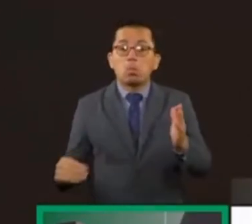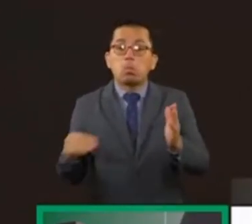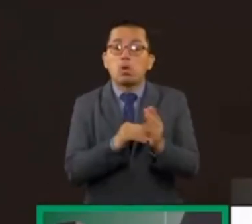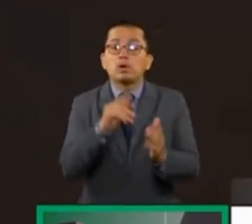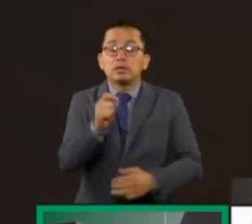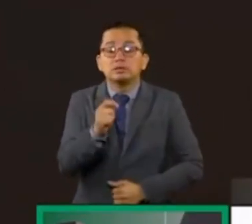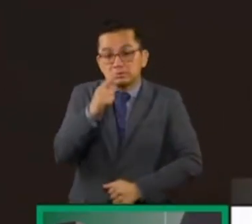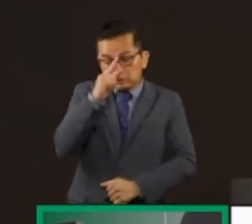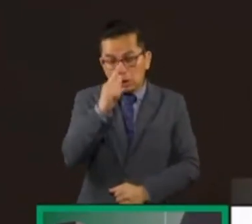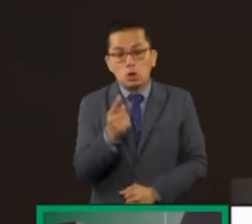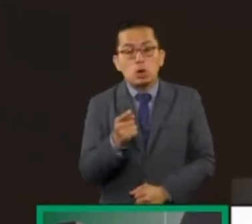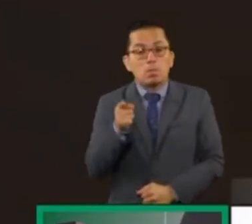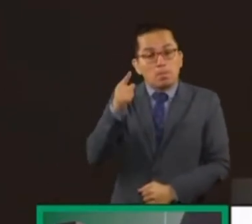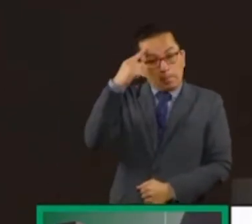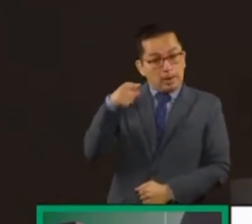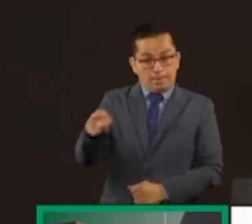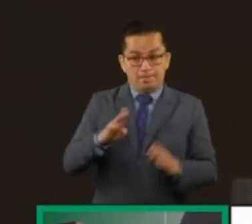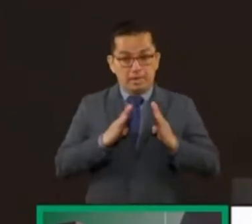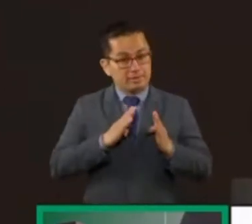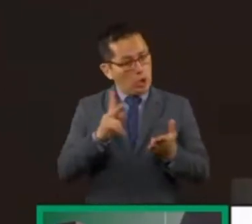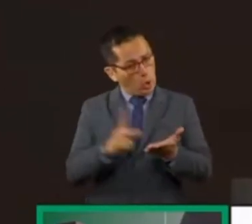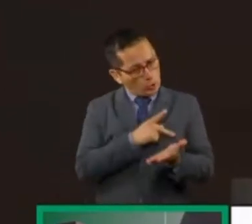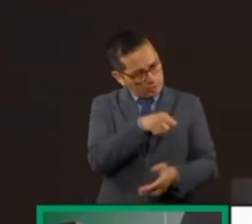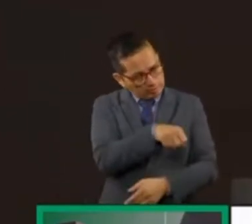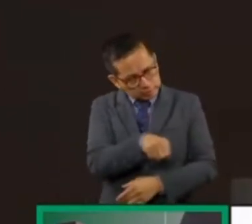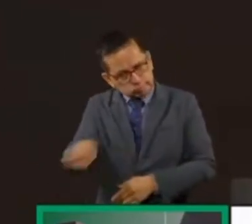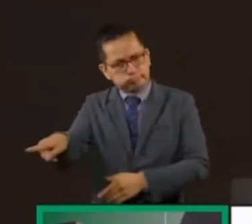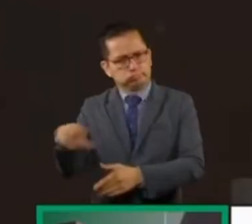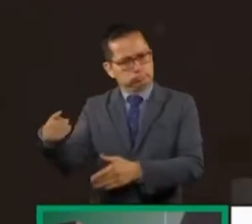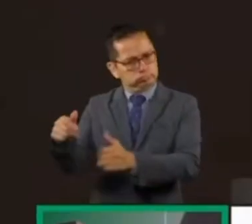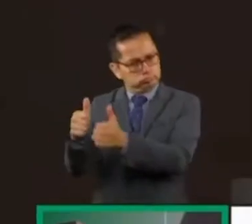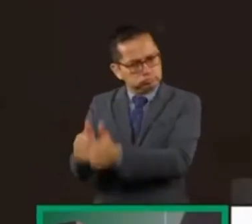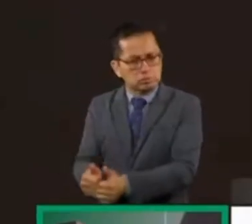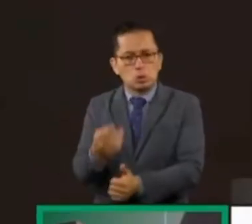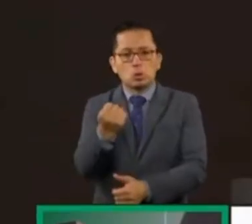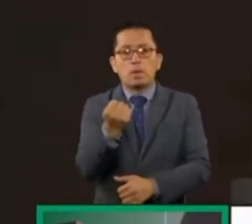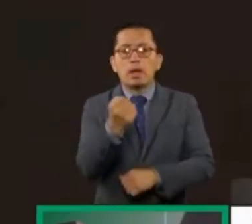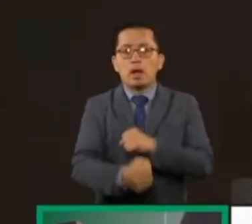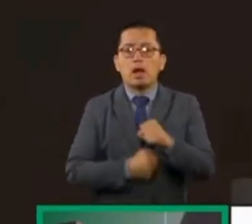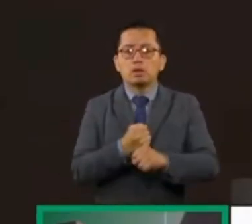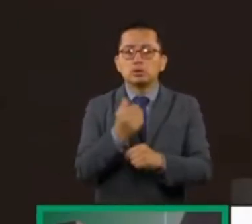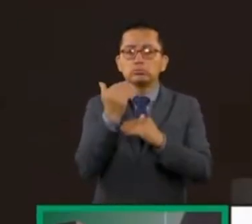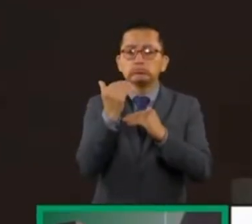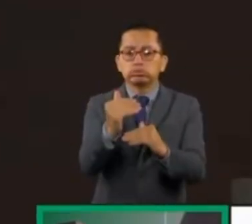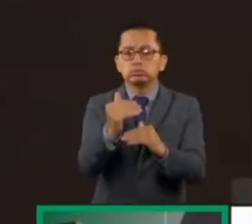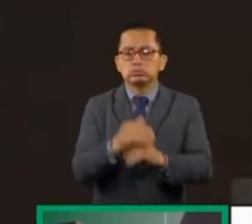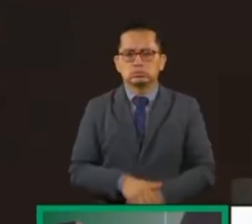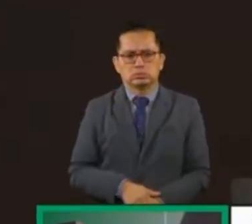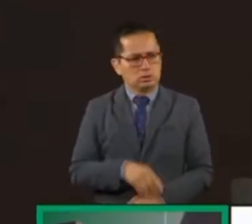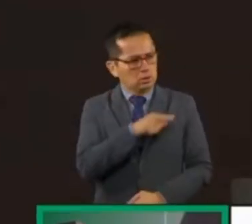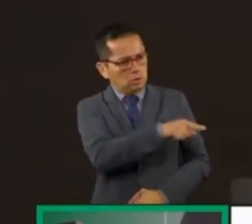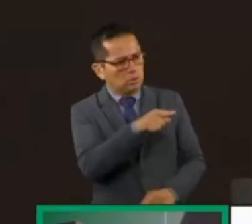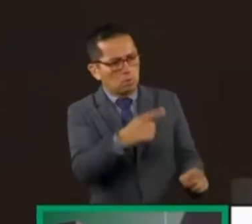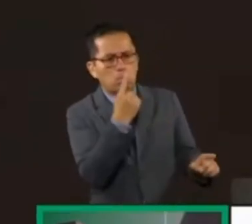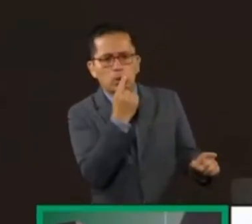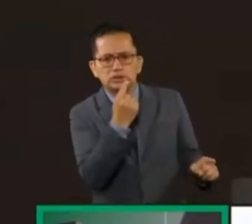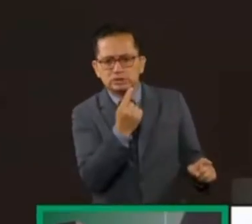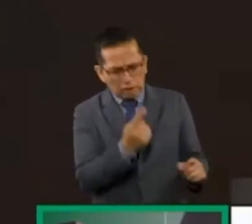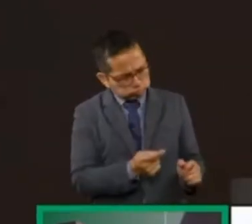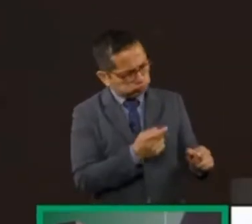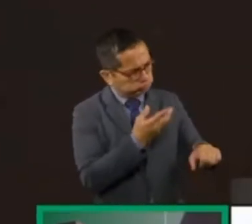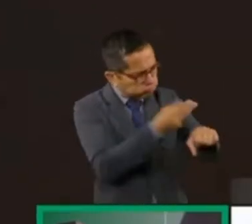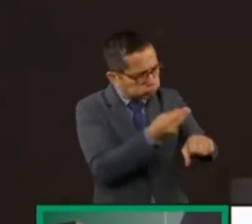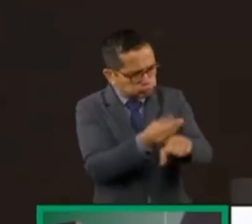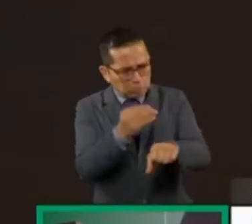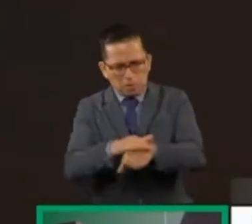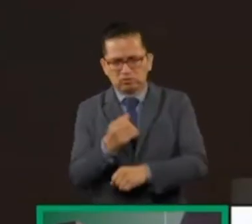cuarteles, 9 años para fortalecer a las policías locales. ¿Y qué ha pasado? No se fortalecieron las policías.